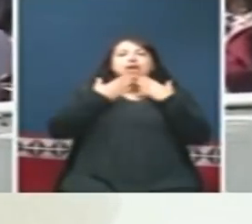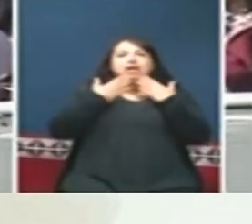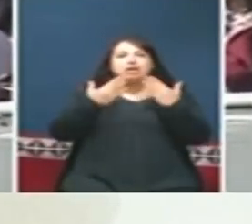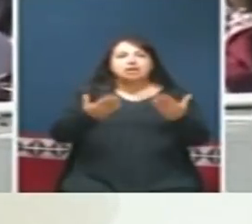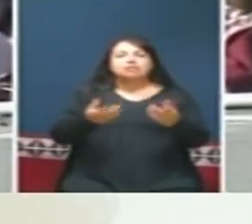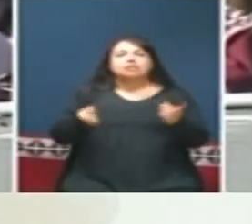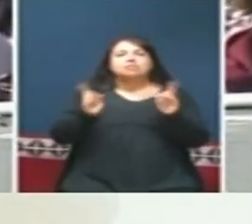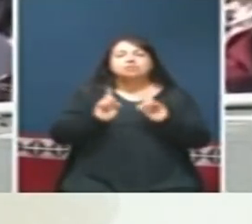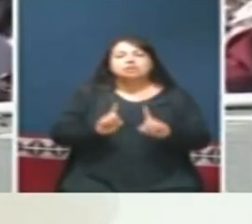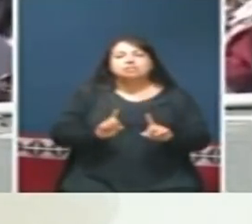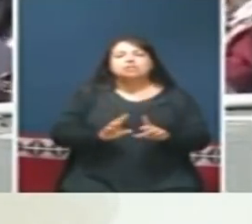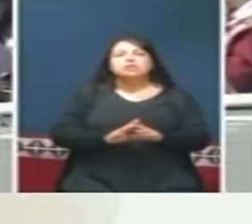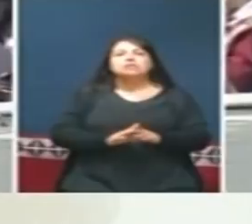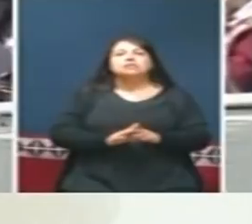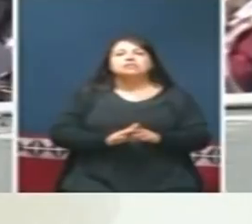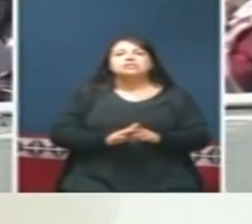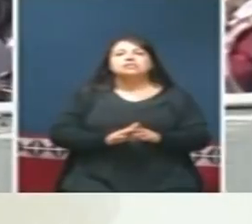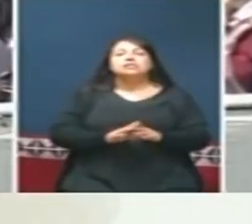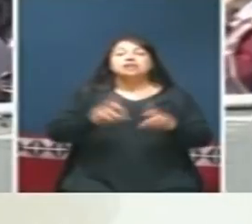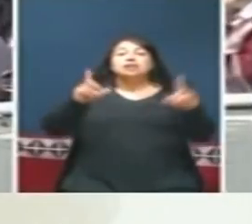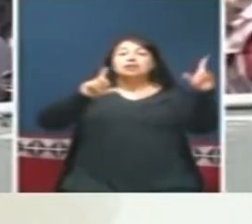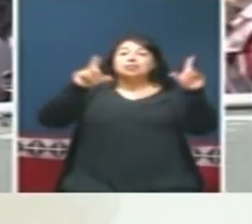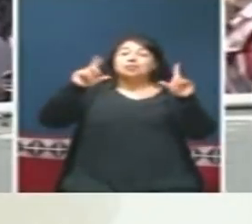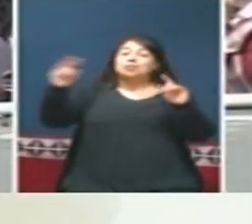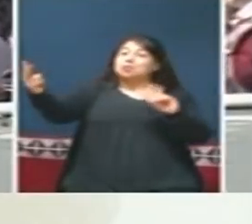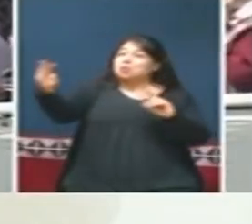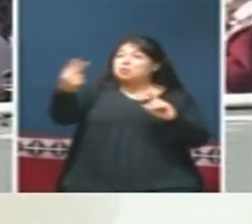Agradecemos a todos los que nos están siguiendo.